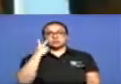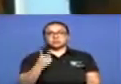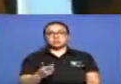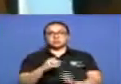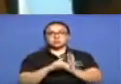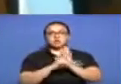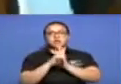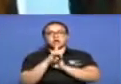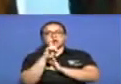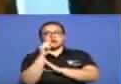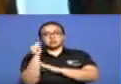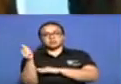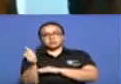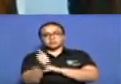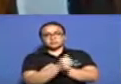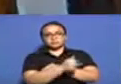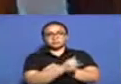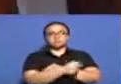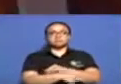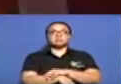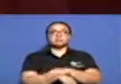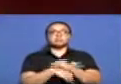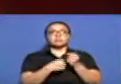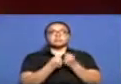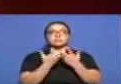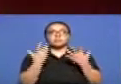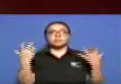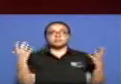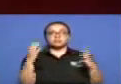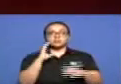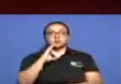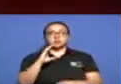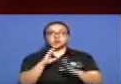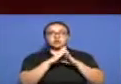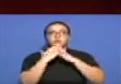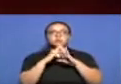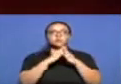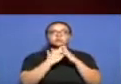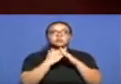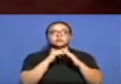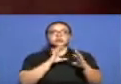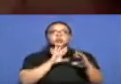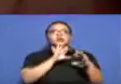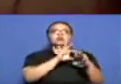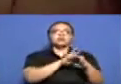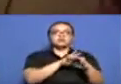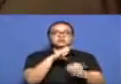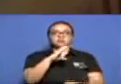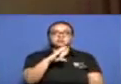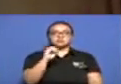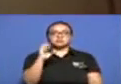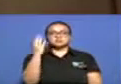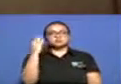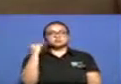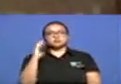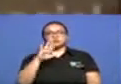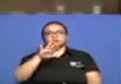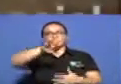en las mismas, muchas comunidades se han apegado a este sistema porque es muy bondadoso, donde participan